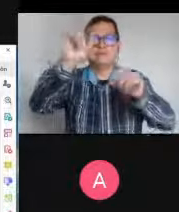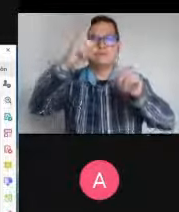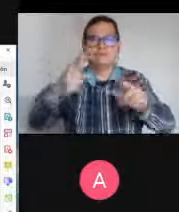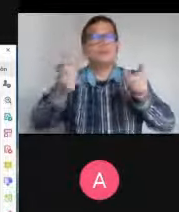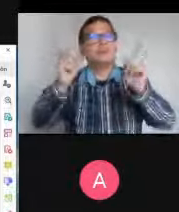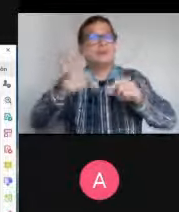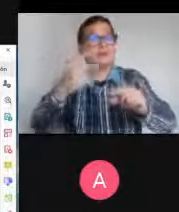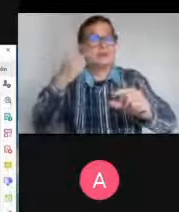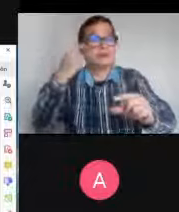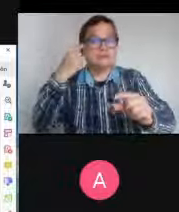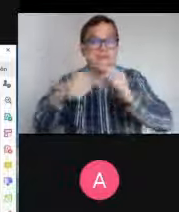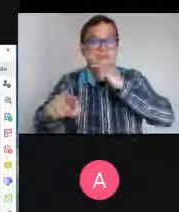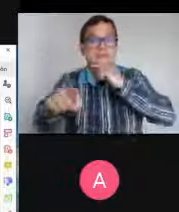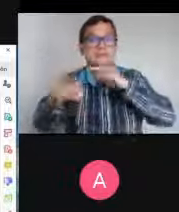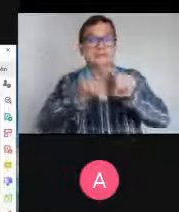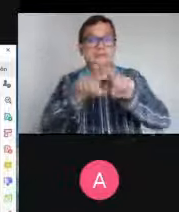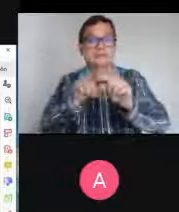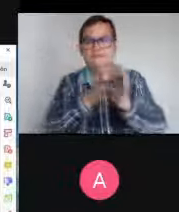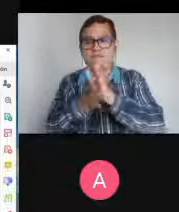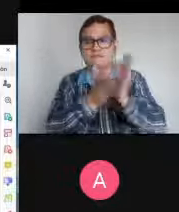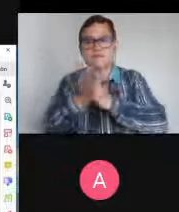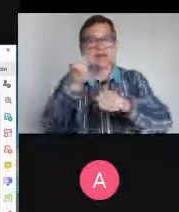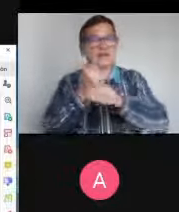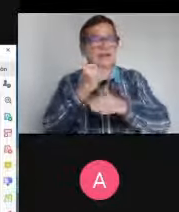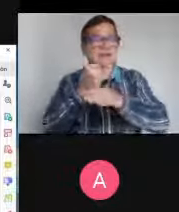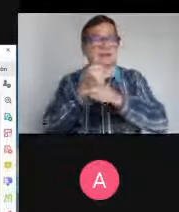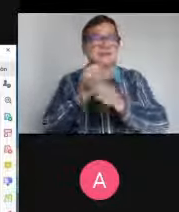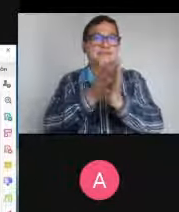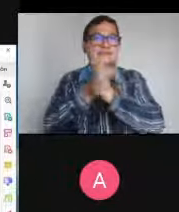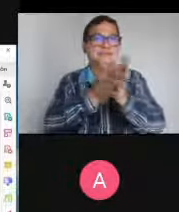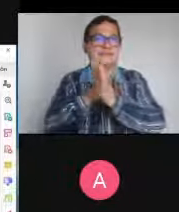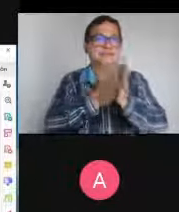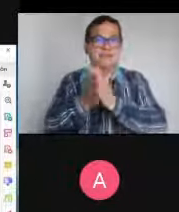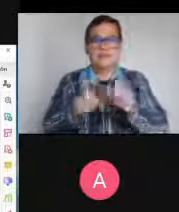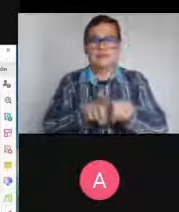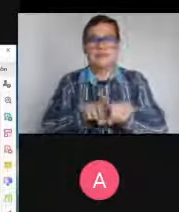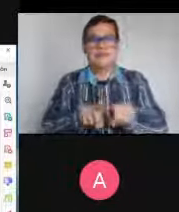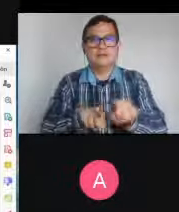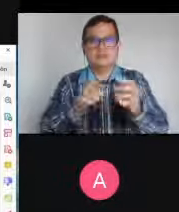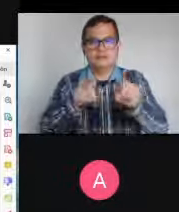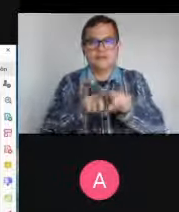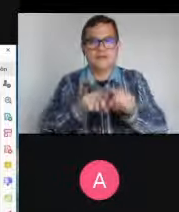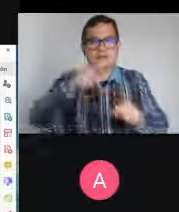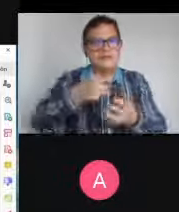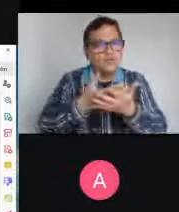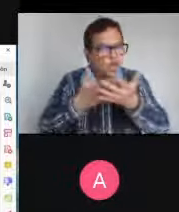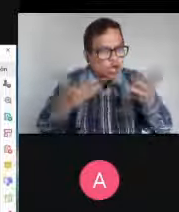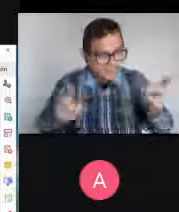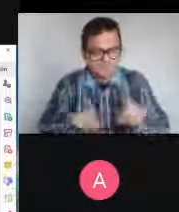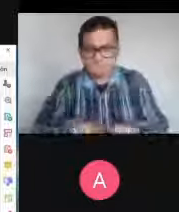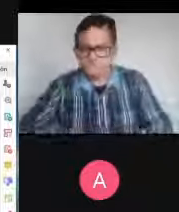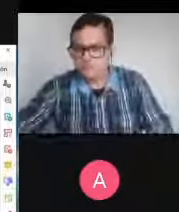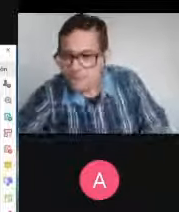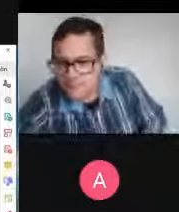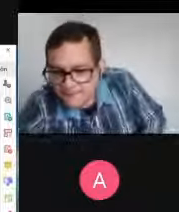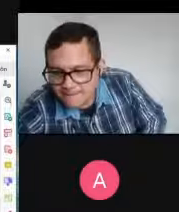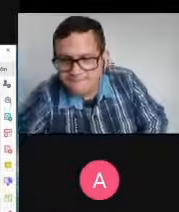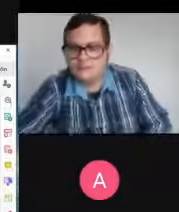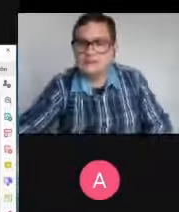institucional. Recordemos que él trabaja a 2 columnas. Él pues tiene también